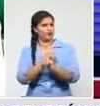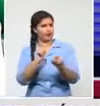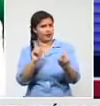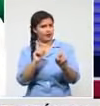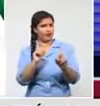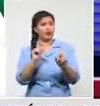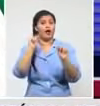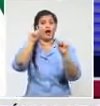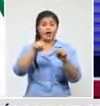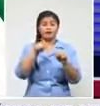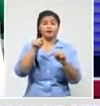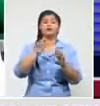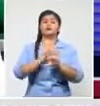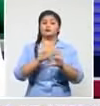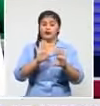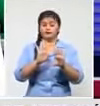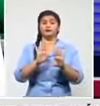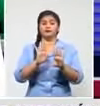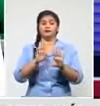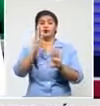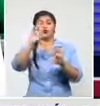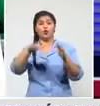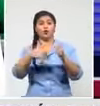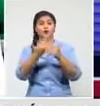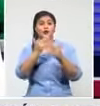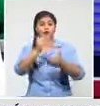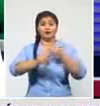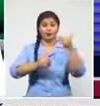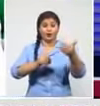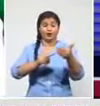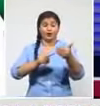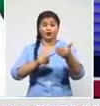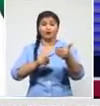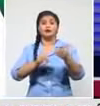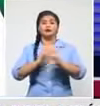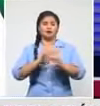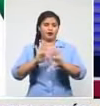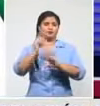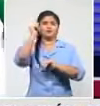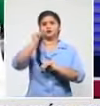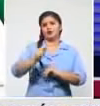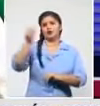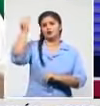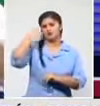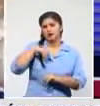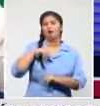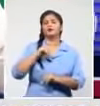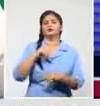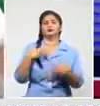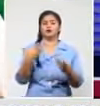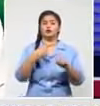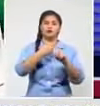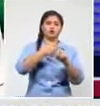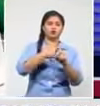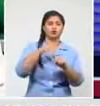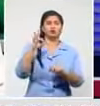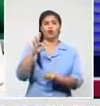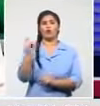o no infectada. Por lo tanto, no es que después que me llegue el resultado del PCR, no, ya,